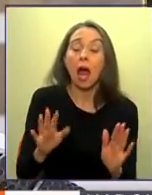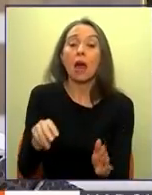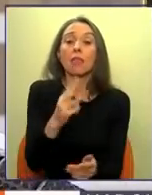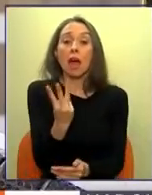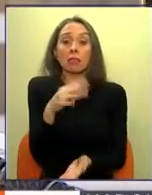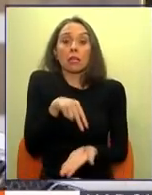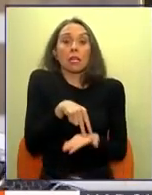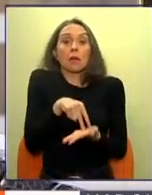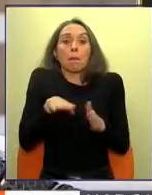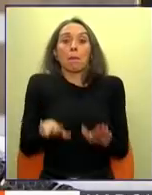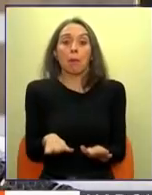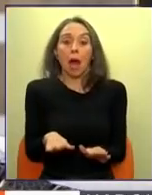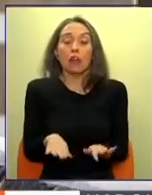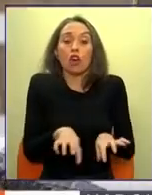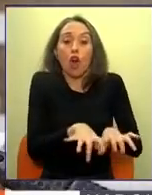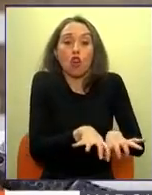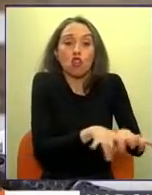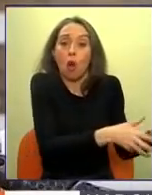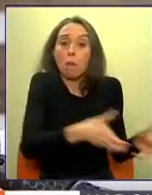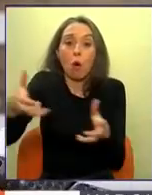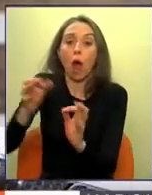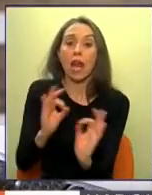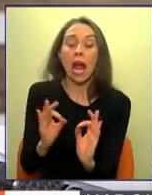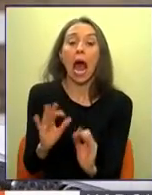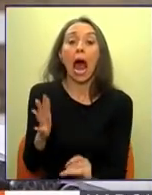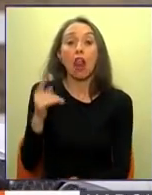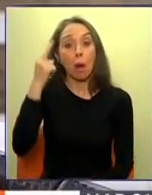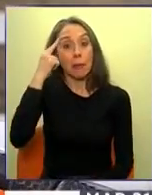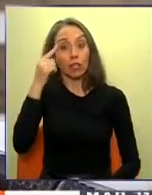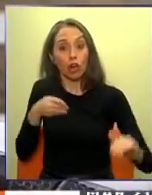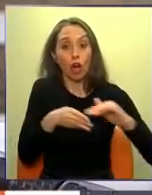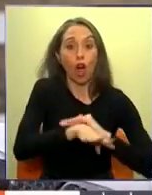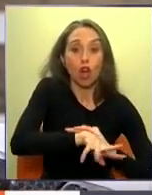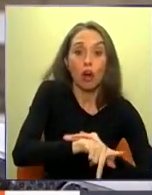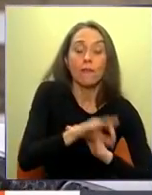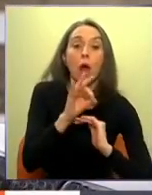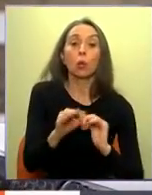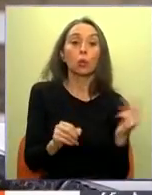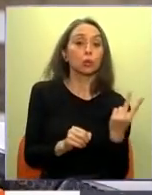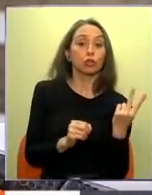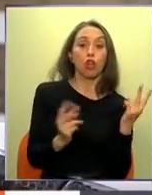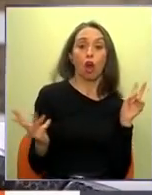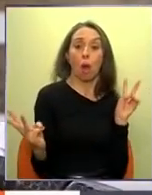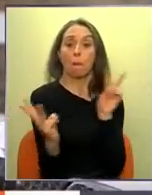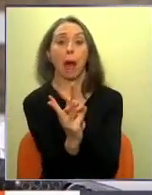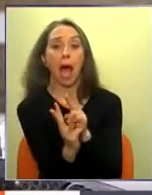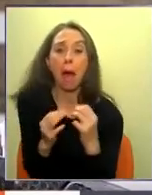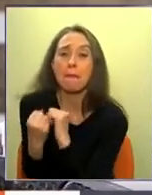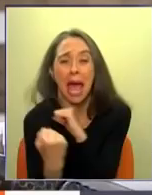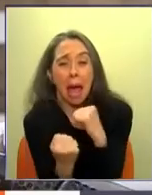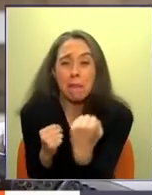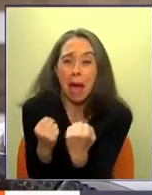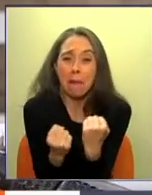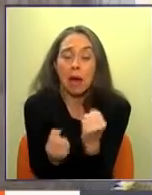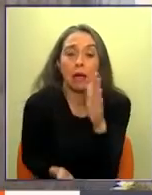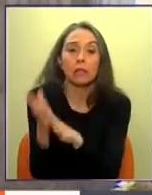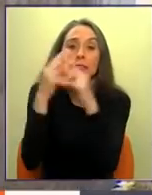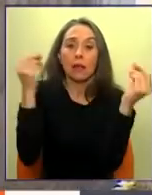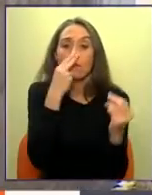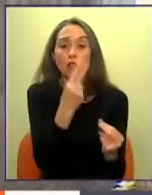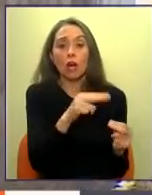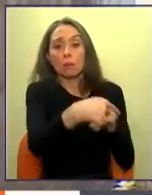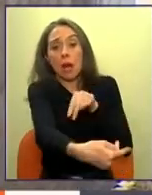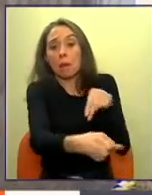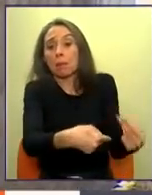computadores, y no, nada de eso. A lo mejor iban a robar, pero como empezó el forcejeo, salieron arrancando, y donde vieron que dejaron la embarrada.